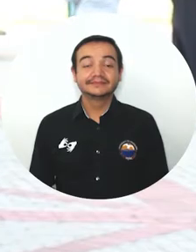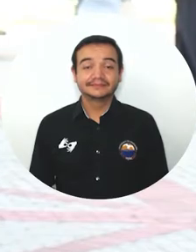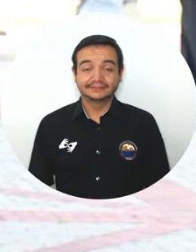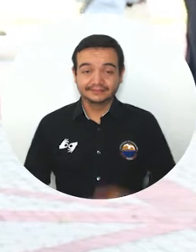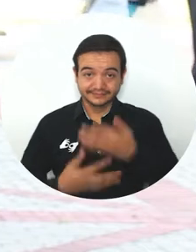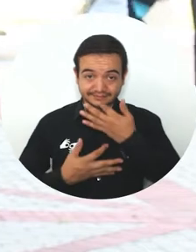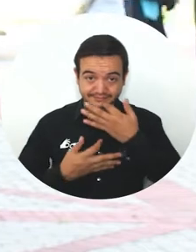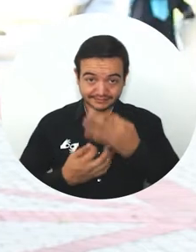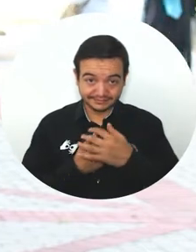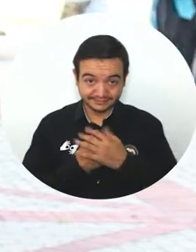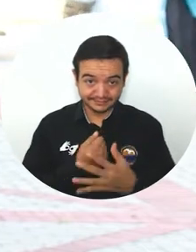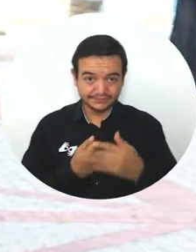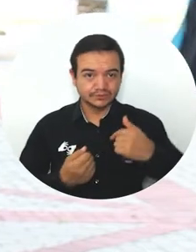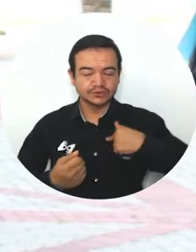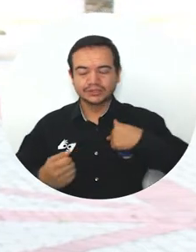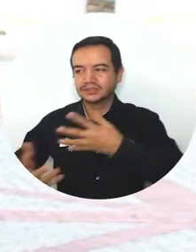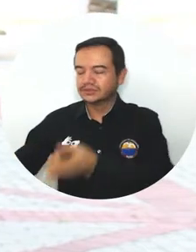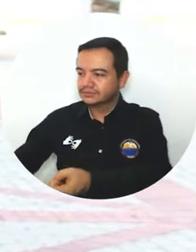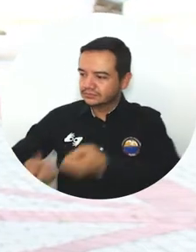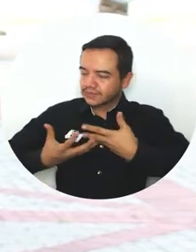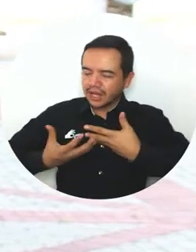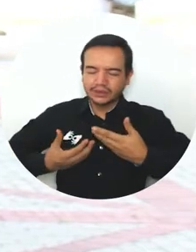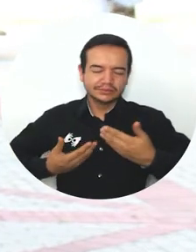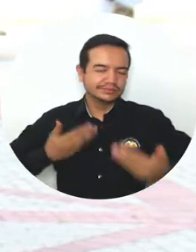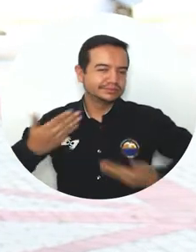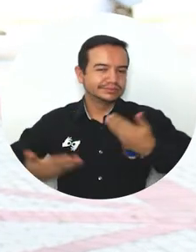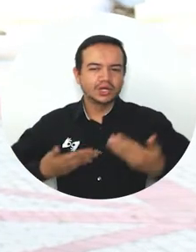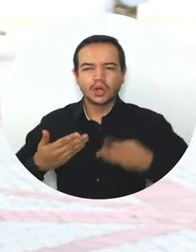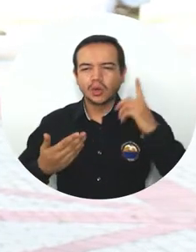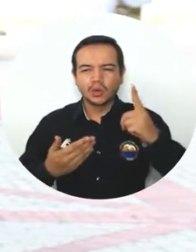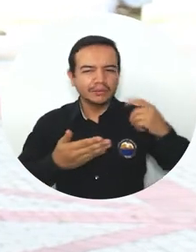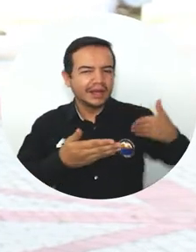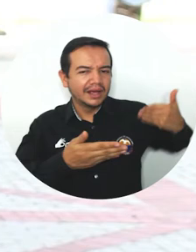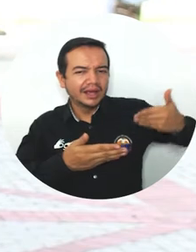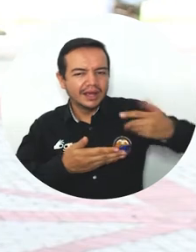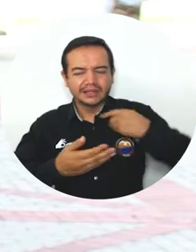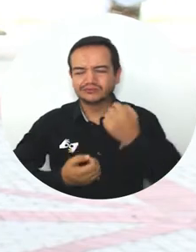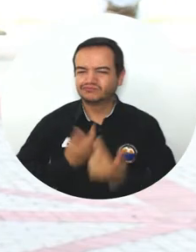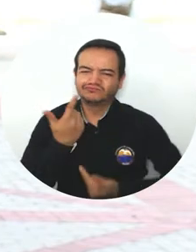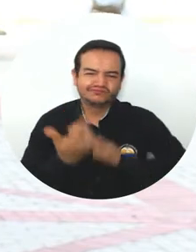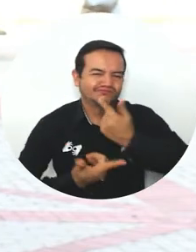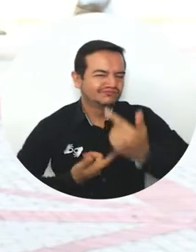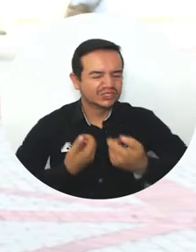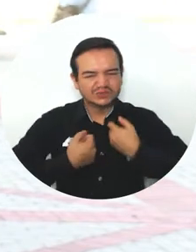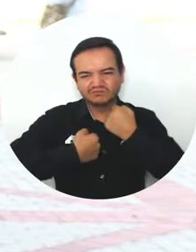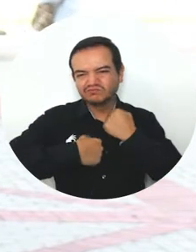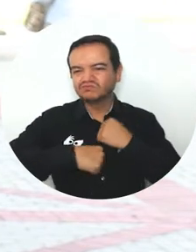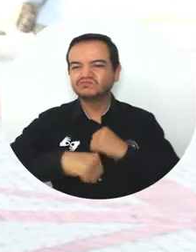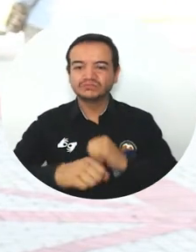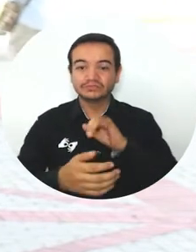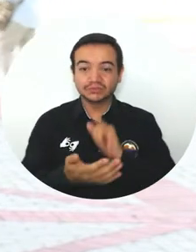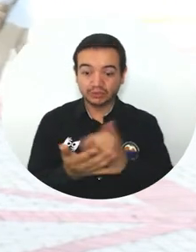La verdad que es una satisfacción muy grande, ya que se debió a mucho esfuerzo, mucho sacrificio para lograr este título que él obtuvo